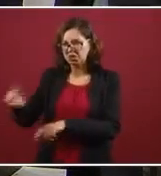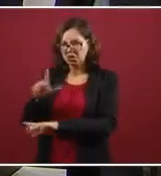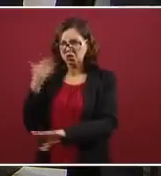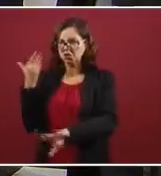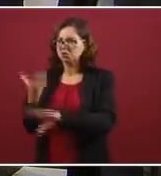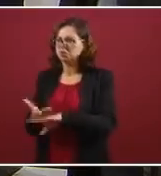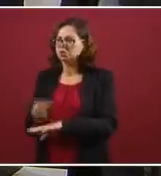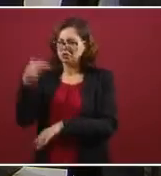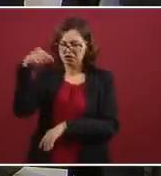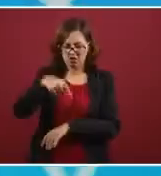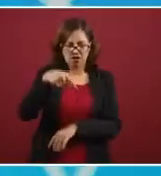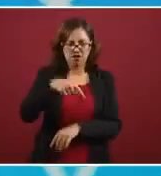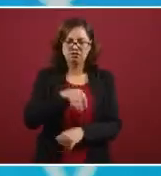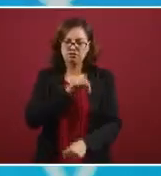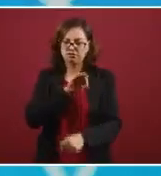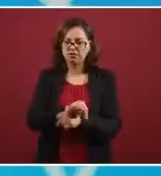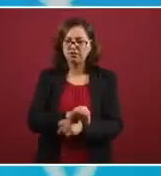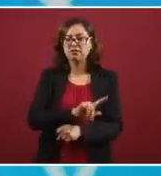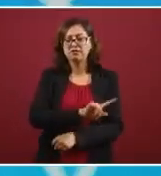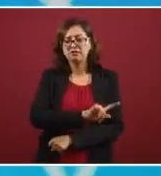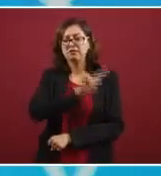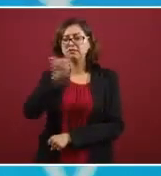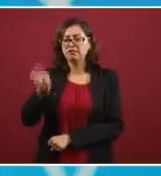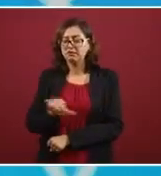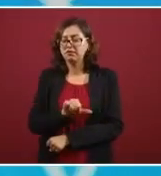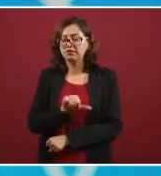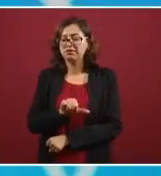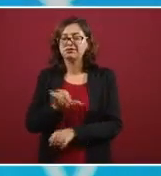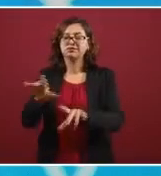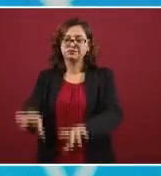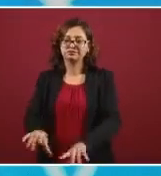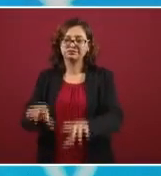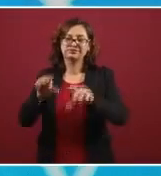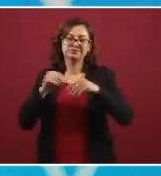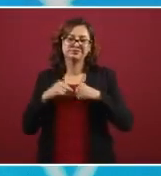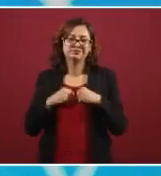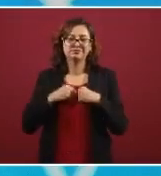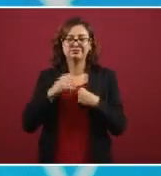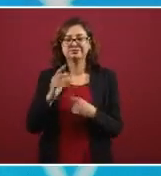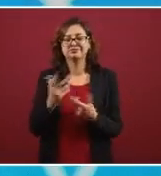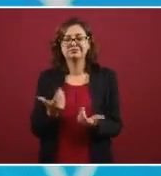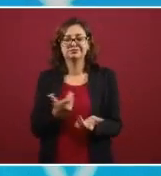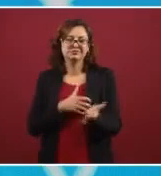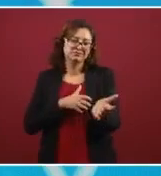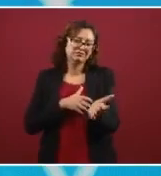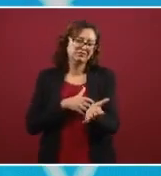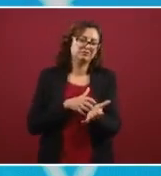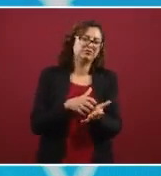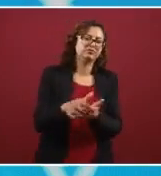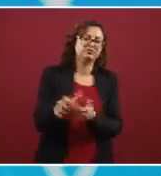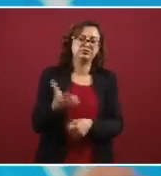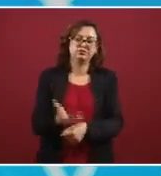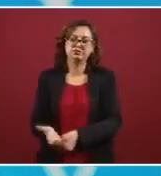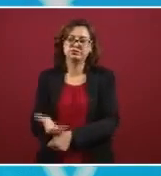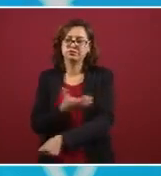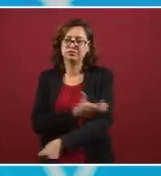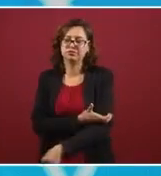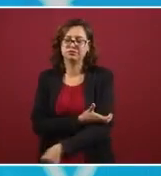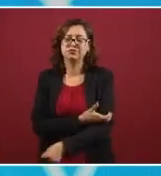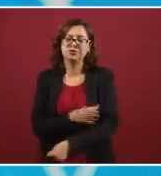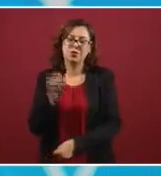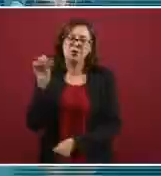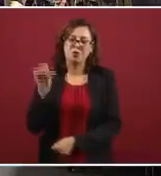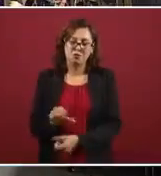país recogió y acogió, como decíamos, a miles y miles de nuestros compatriotas. Muchos están